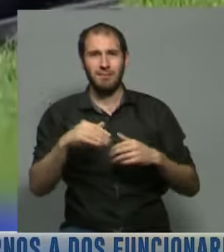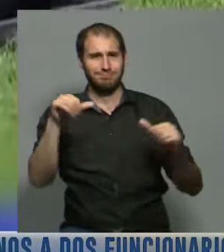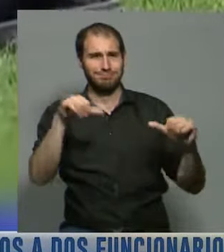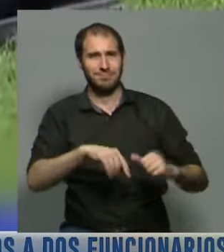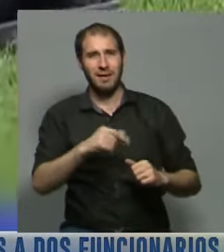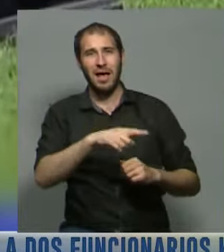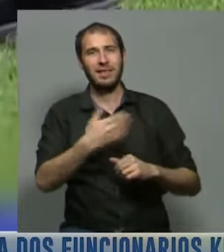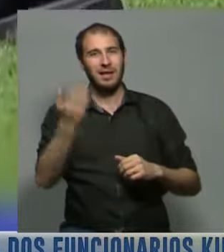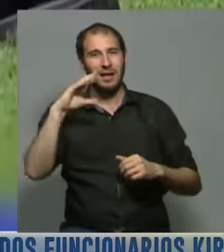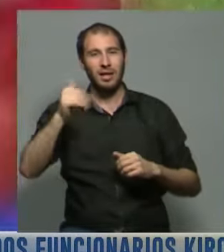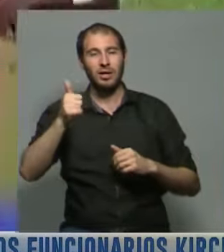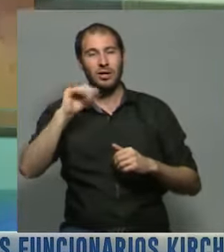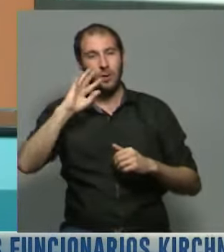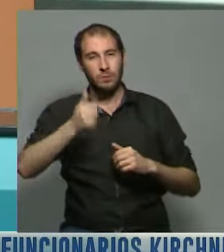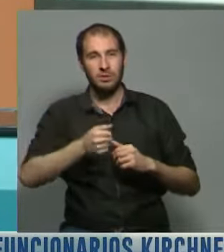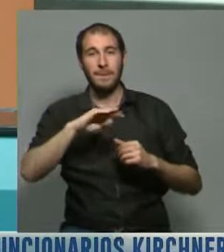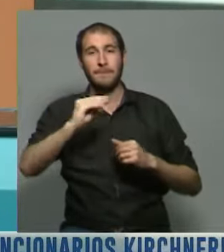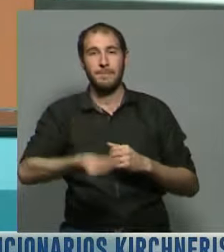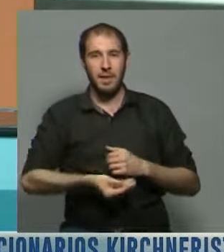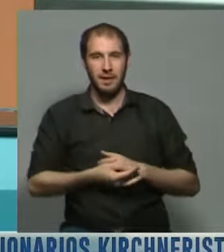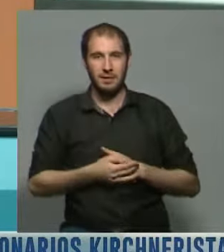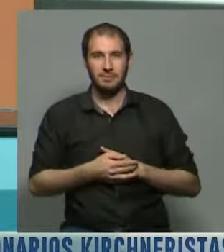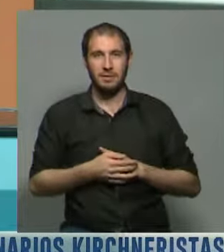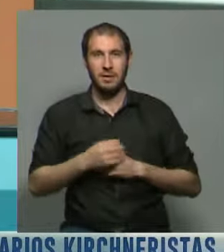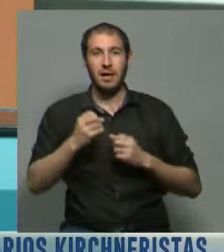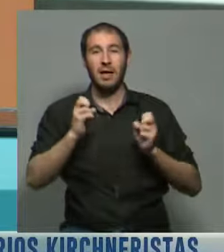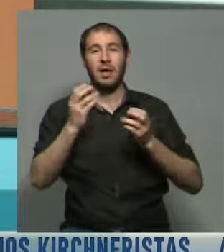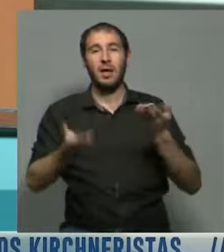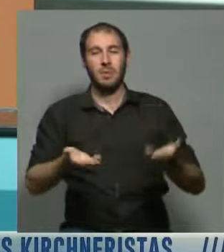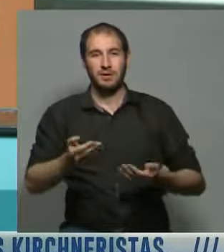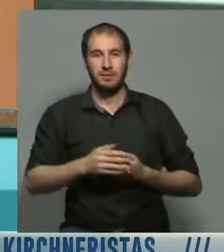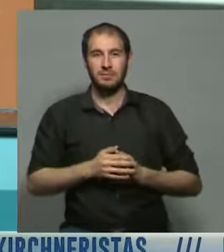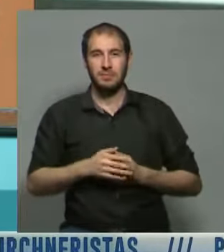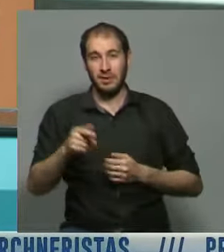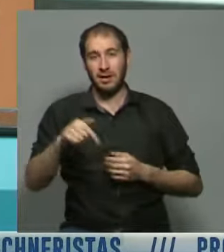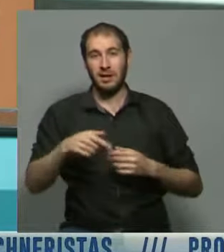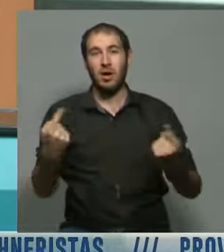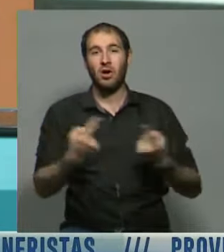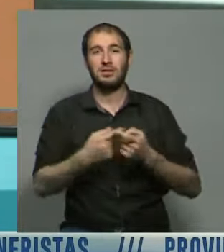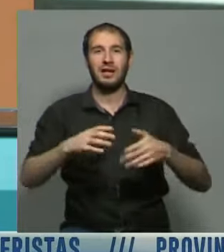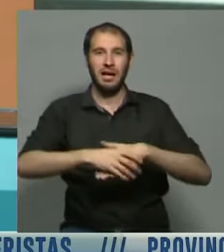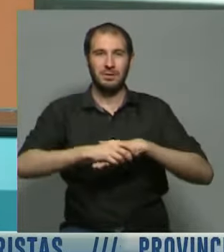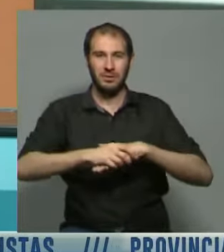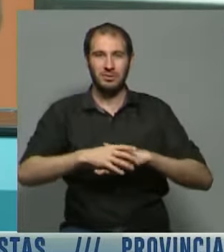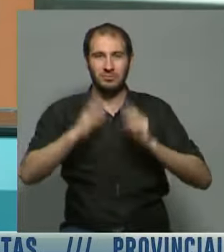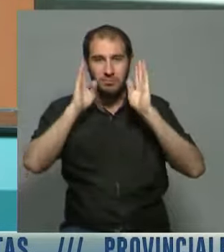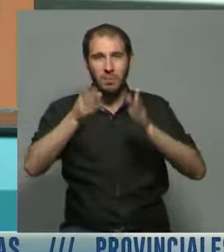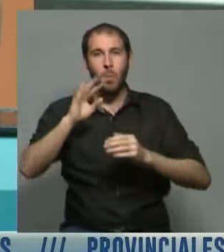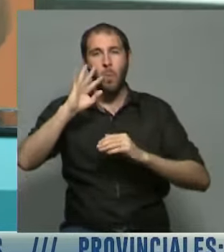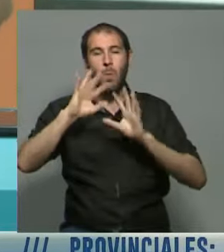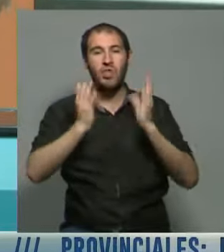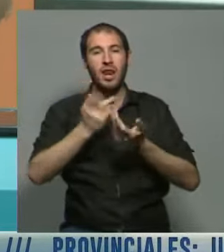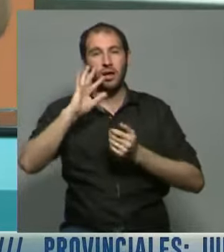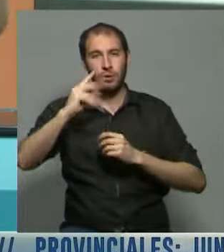venía de ganarle a Rusia y que terminó perdiendo con respecto a este enfrentamiento amistoso, ya pensando en el Mundial en